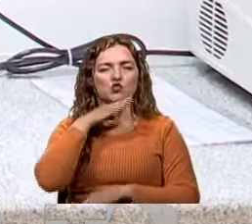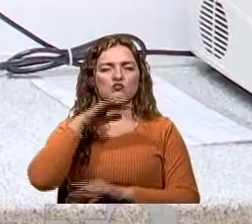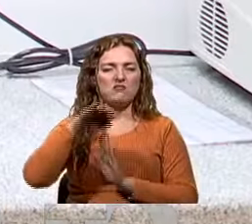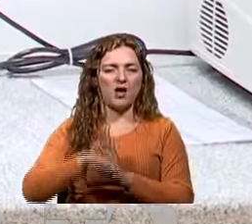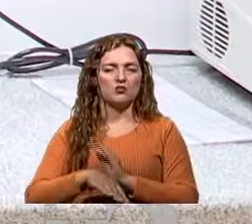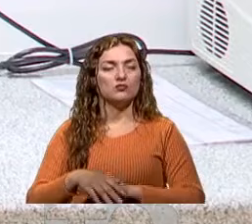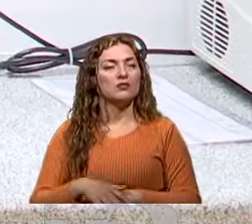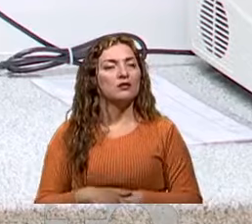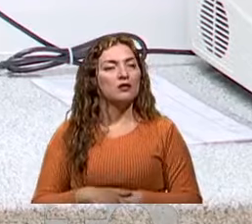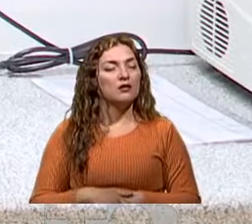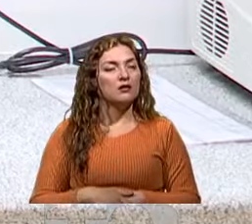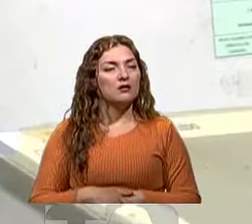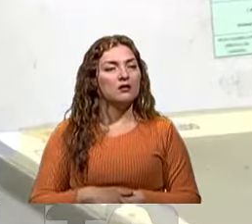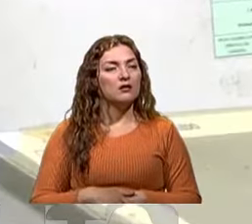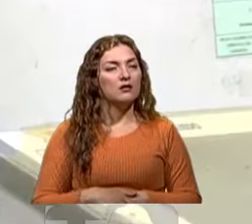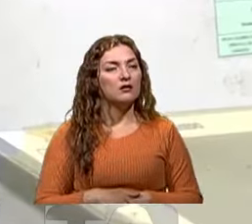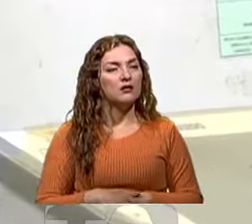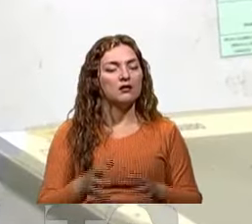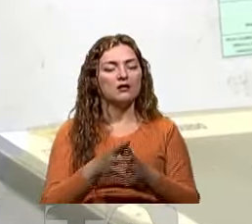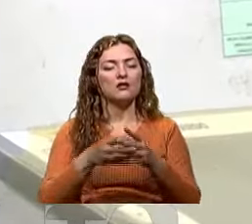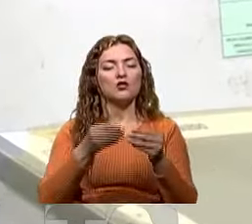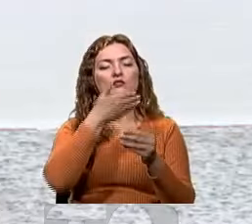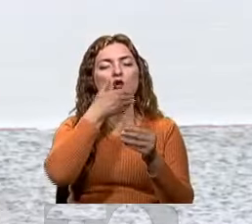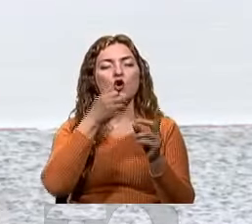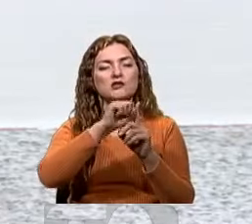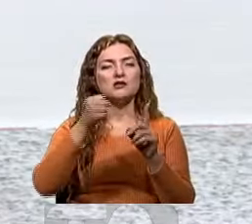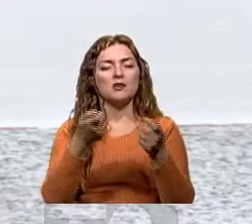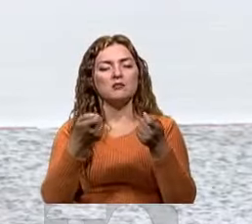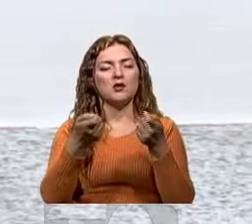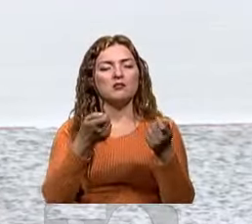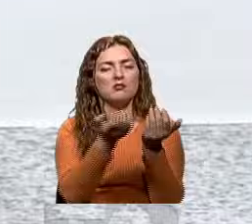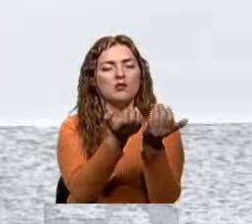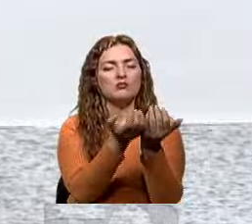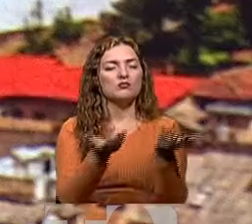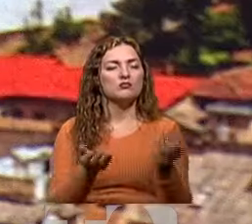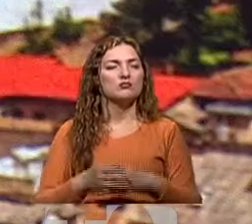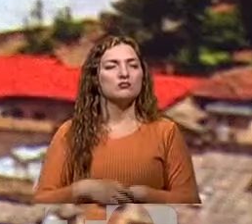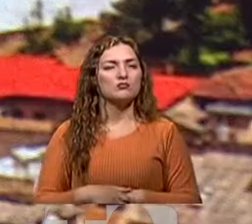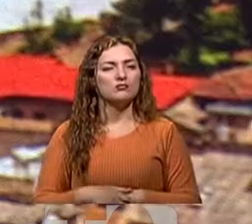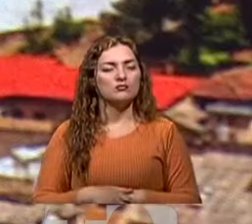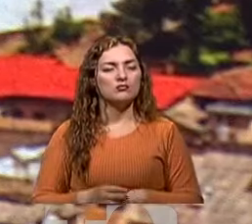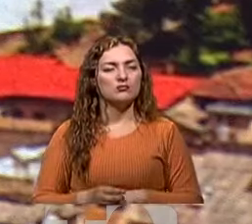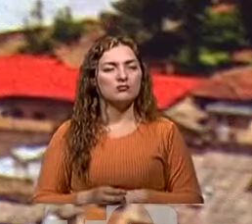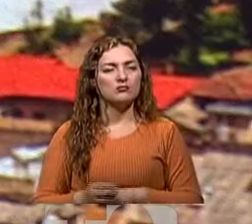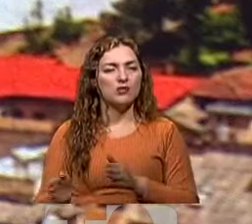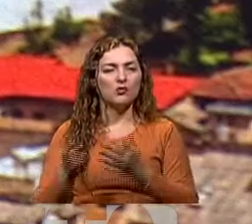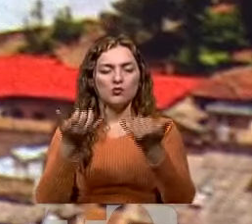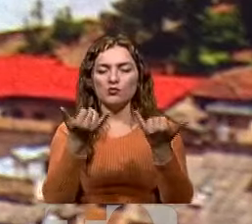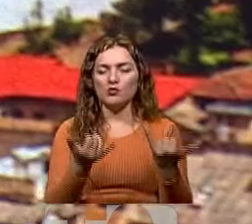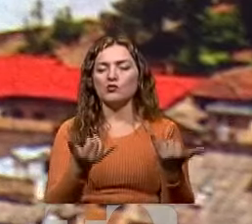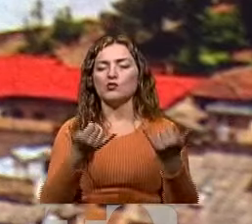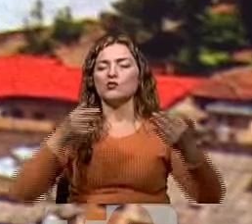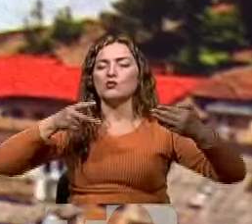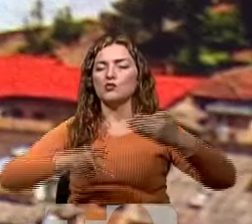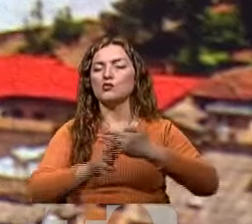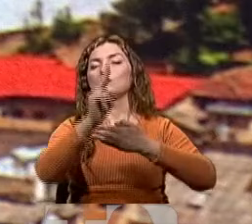menos. Mientras que una de las soluciones es tener un mejor sistema de manejo de residuos. Y ahora les contamos que se